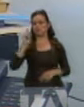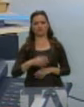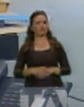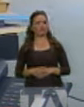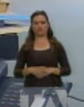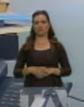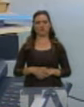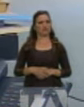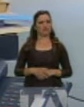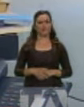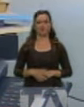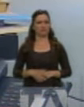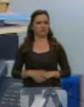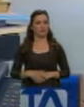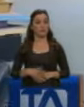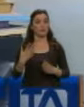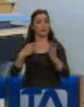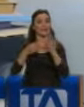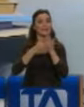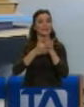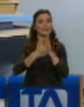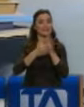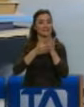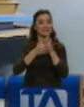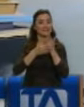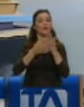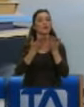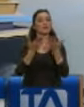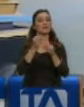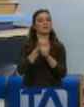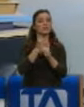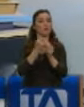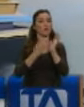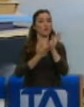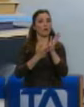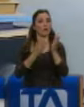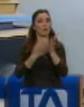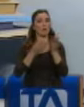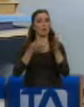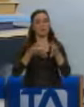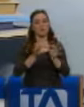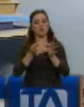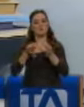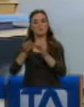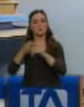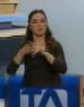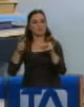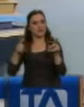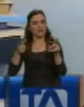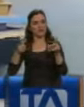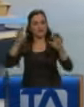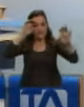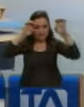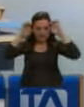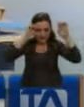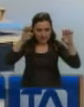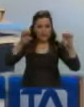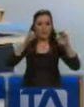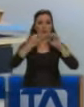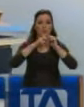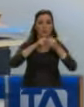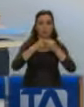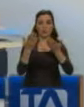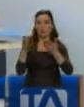imposible regresar a la flexibilización laboral, lo que ha planteado algunos mecanismos para frentear las condiciones de